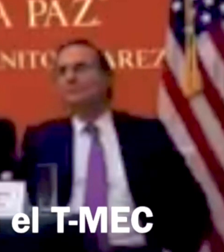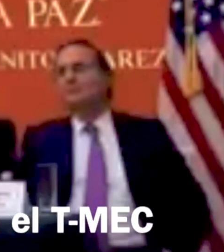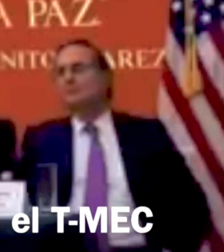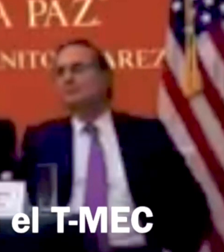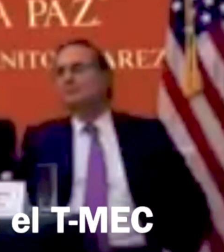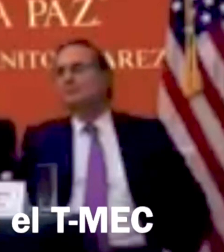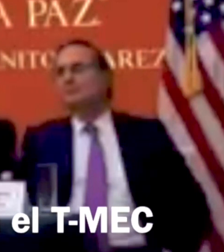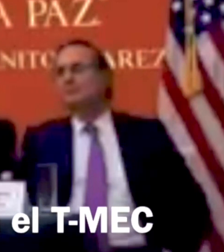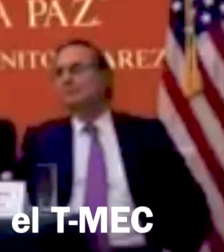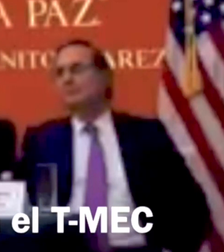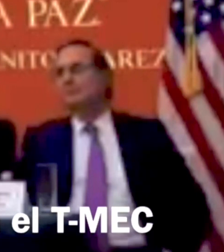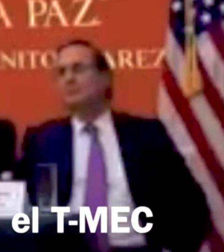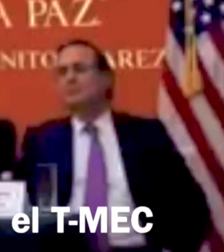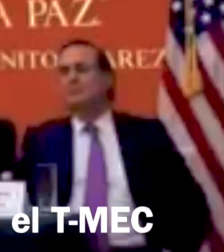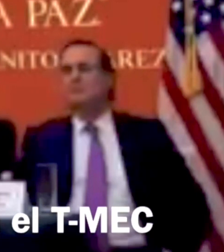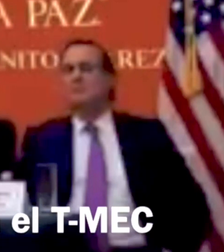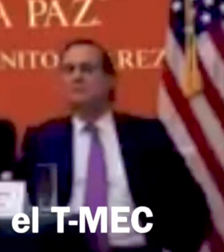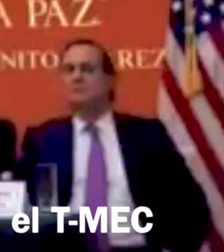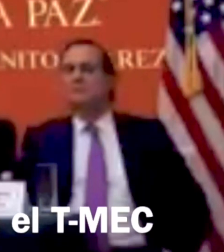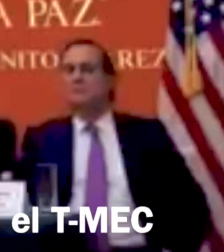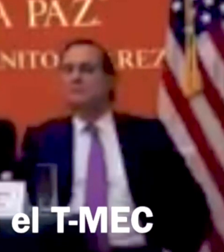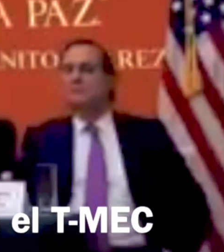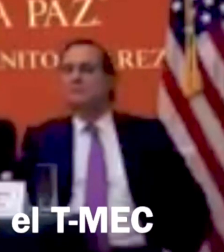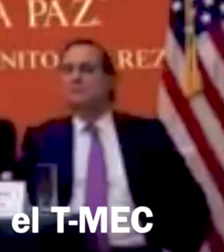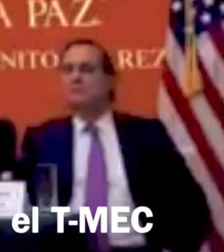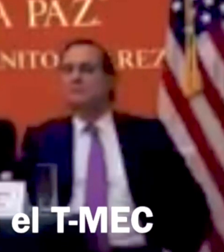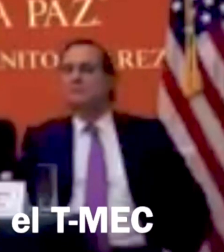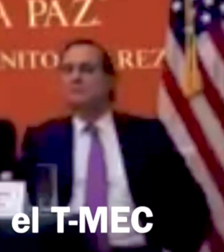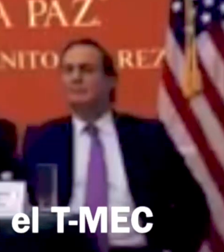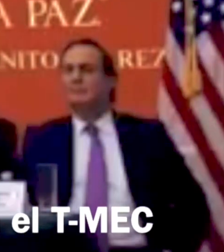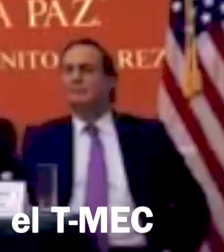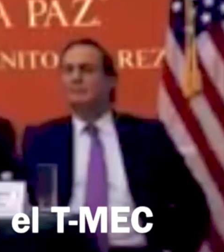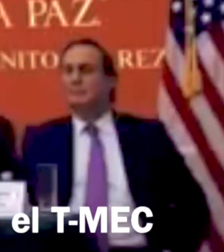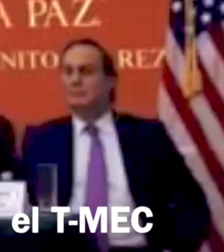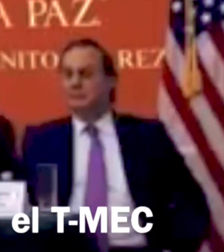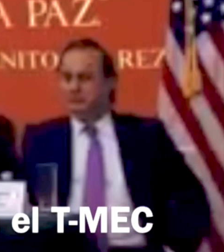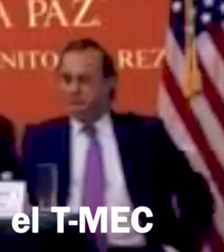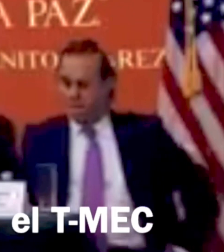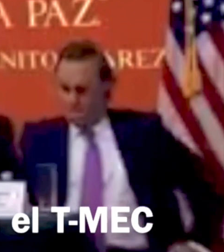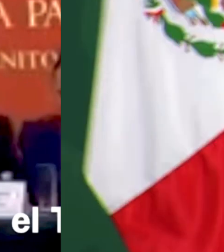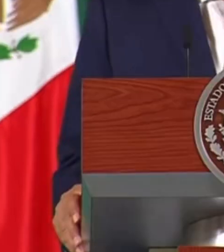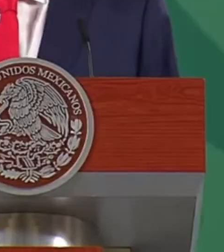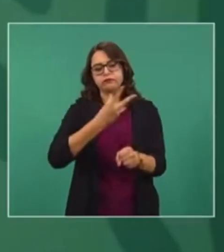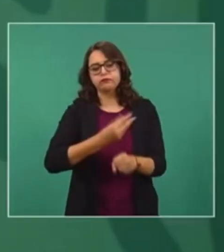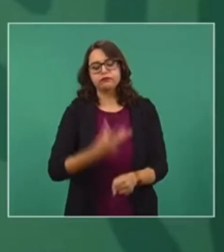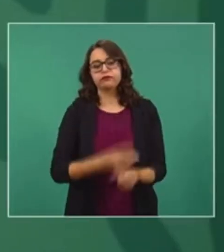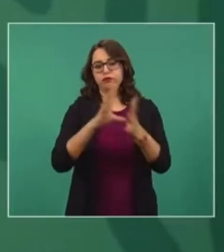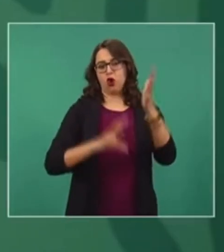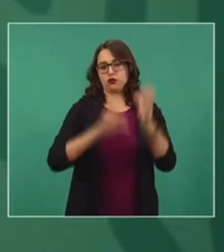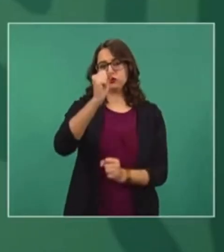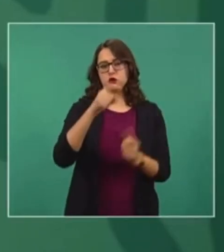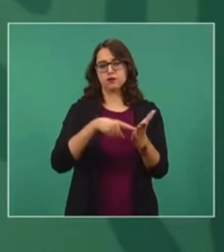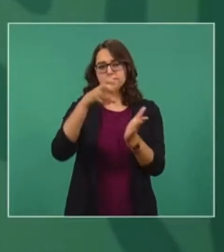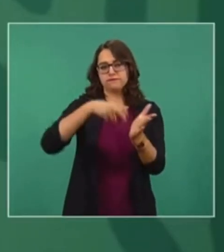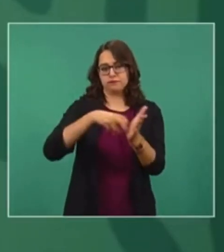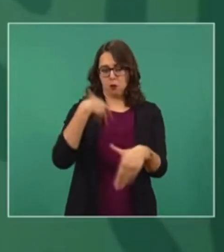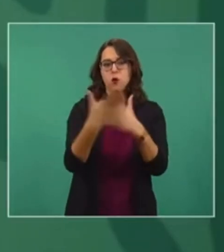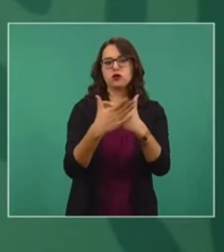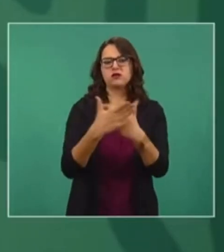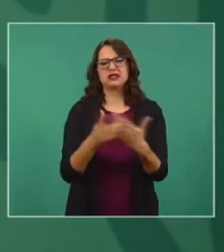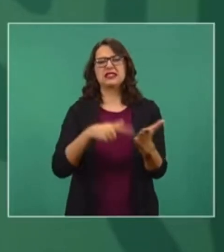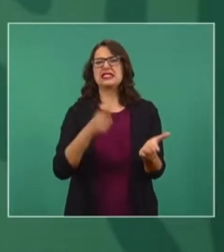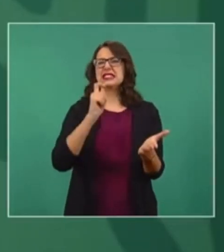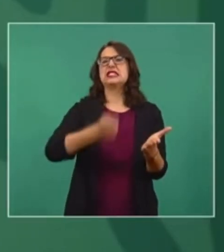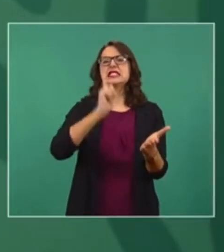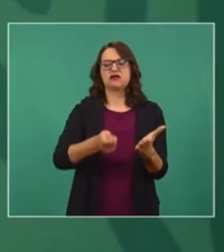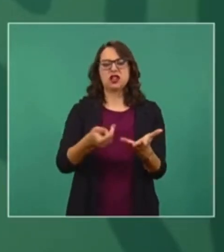respeta el marco legal como lo tenemos y eso incluye, por supuesto, los contratos, que son parte del marco legal. Para que todos los